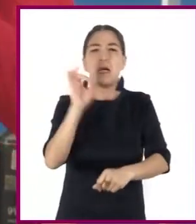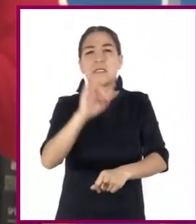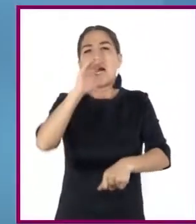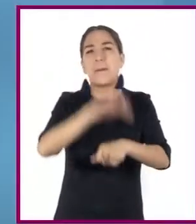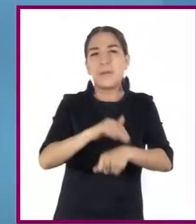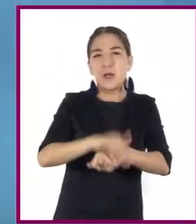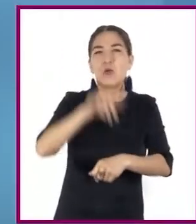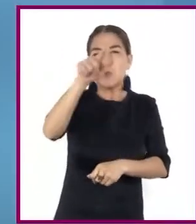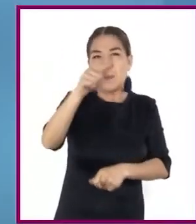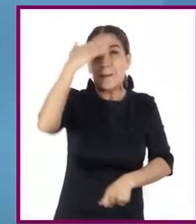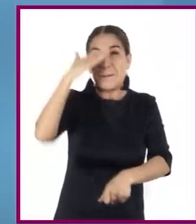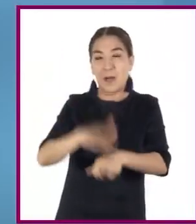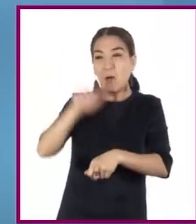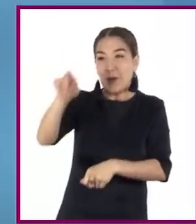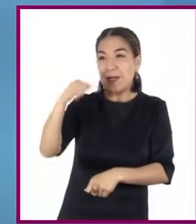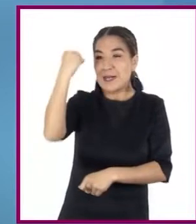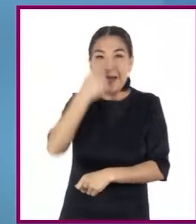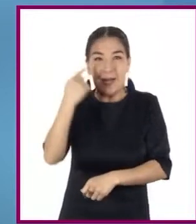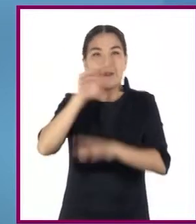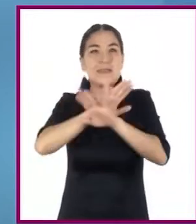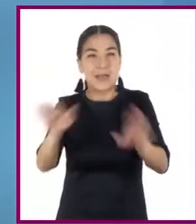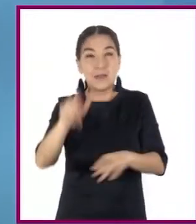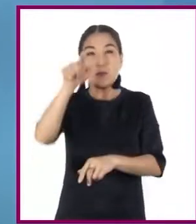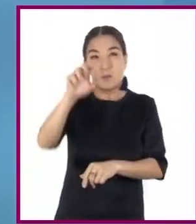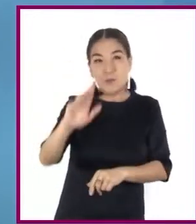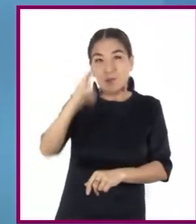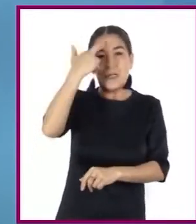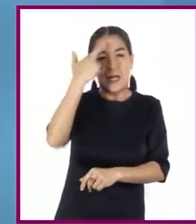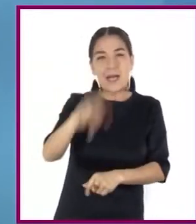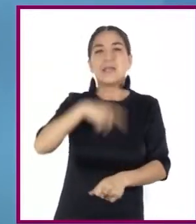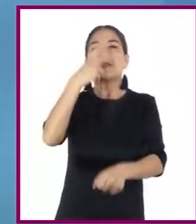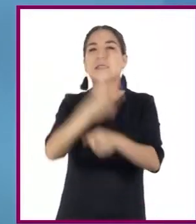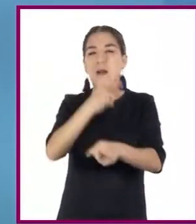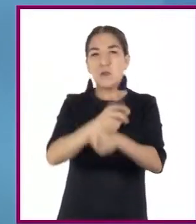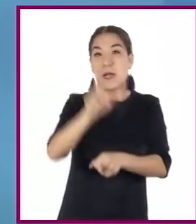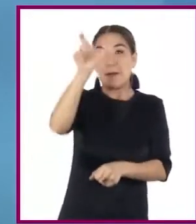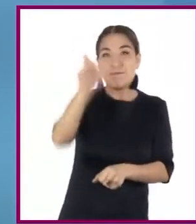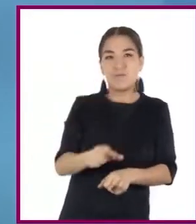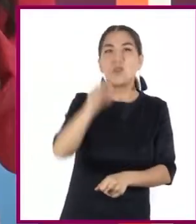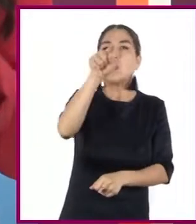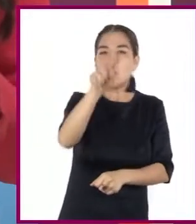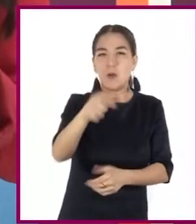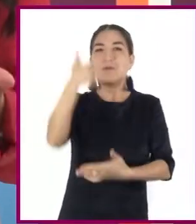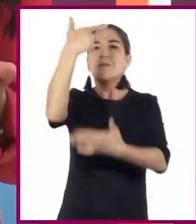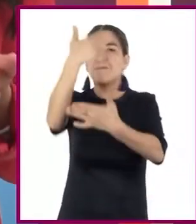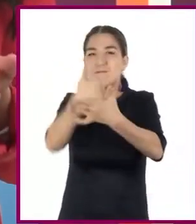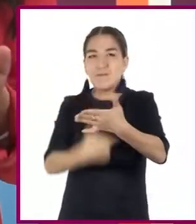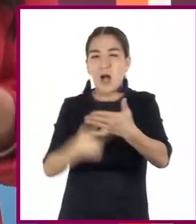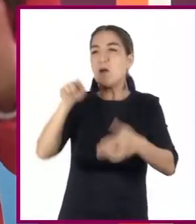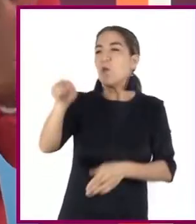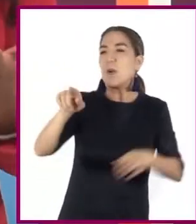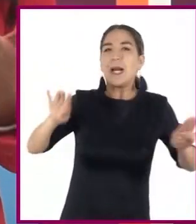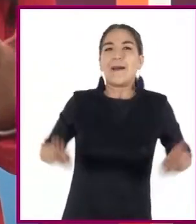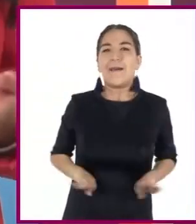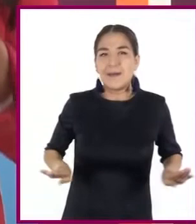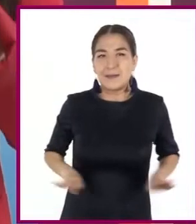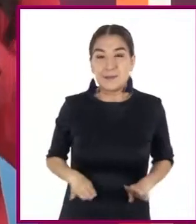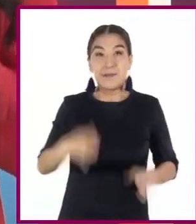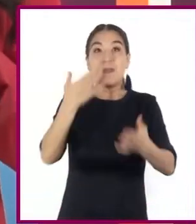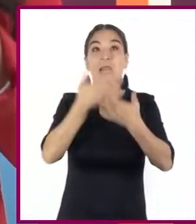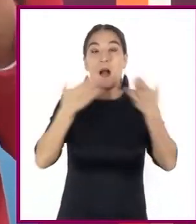o amigo. Una vez que logren recordar, en la segunda columna enlisten dichas características.